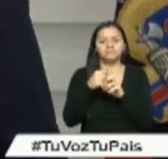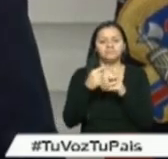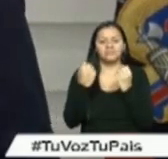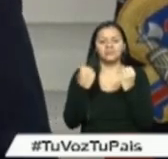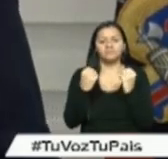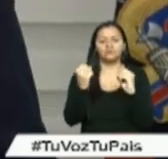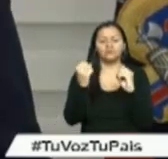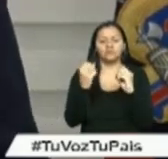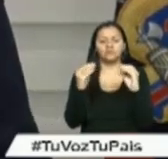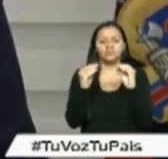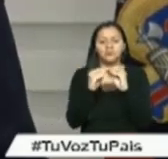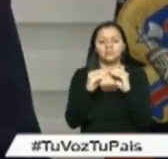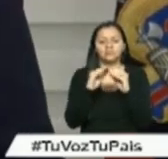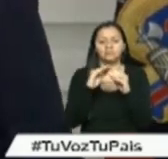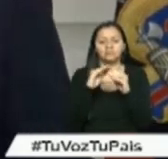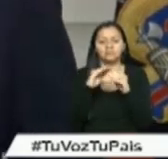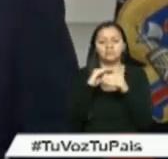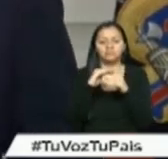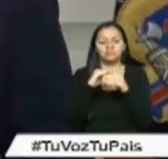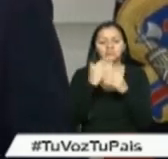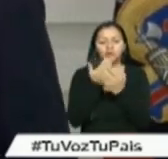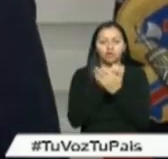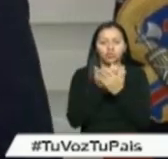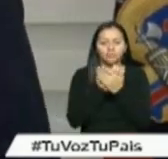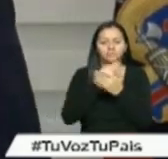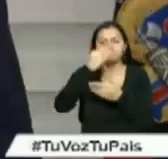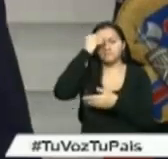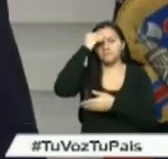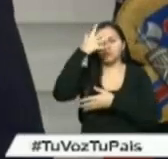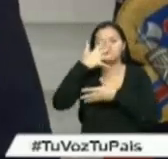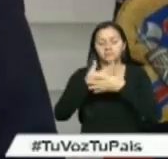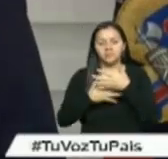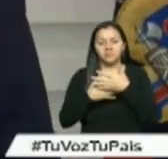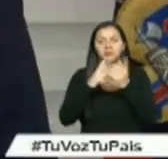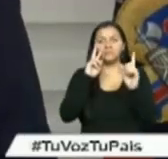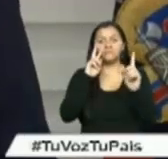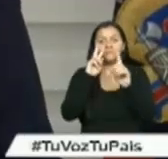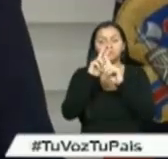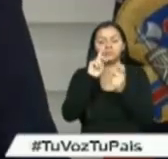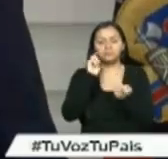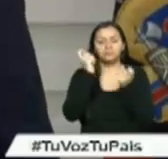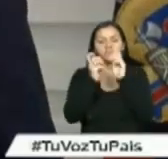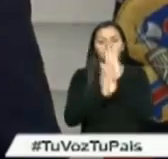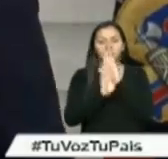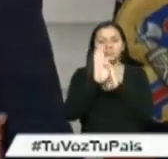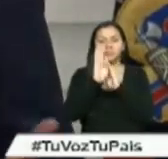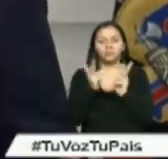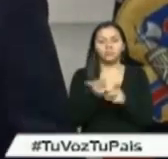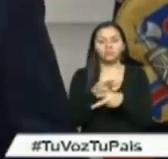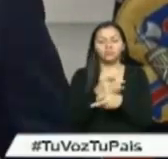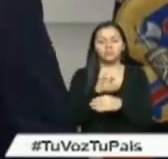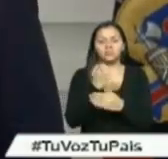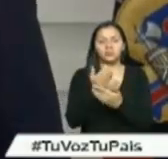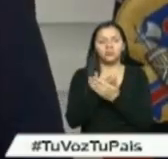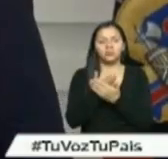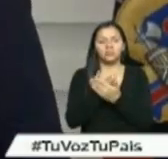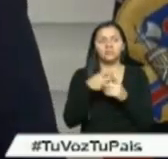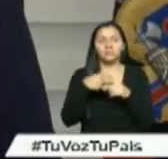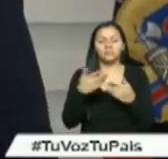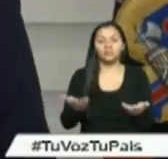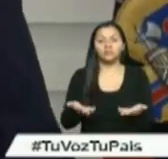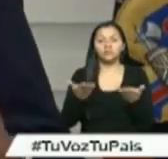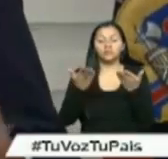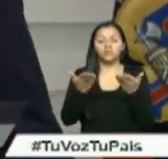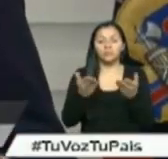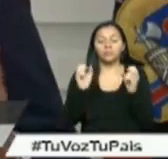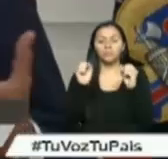de construir la economía del conocimiento, que es nuestro gran desafío, nuestro cambio de matriz productiva, toda la oferta con valor agregado